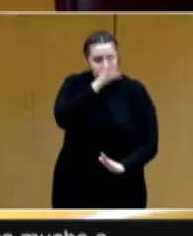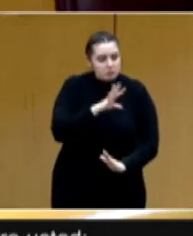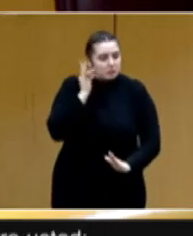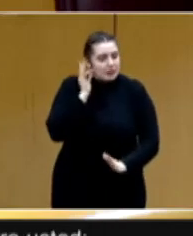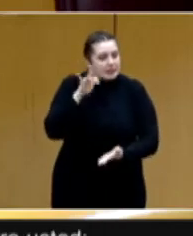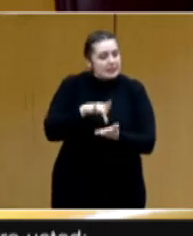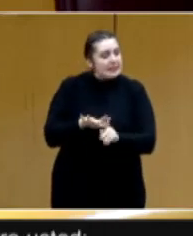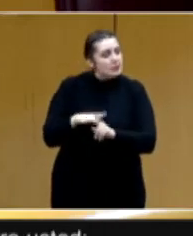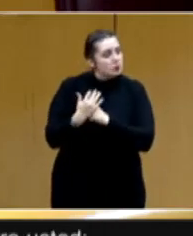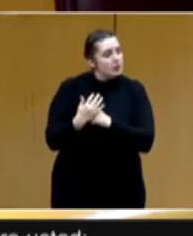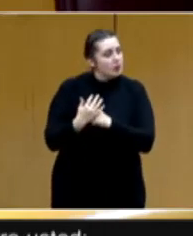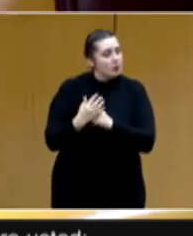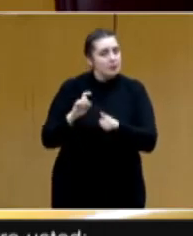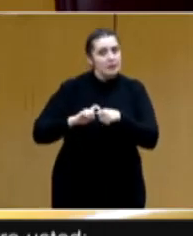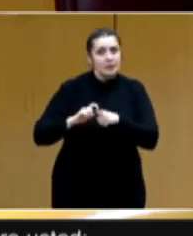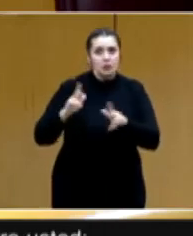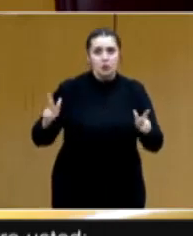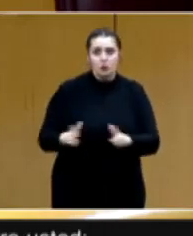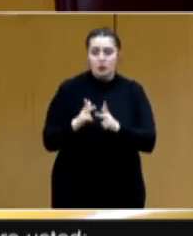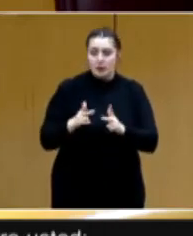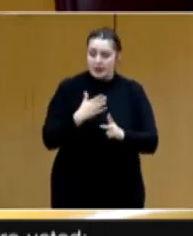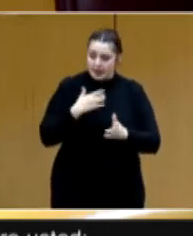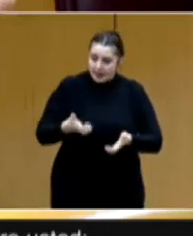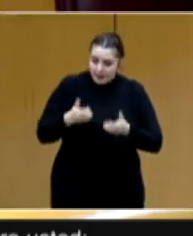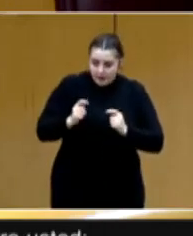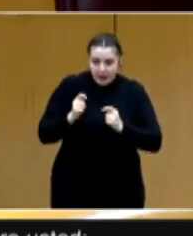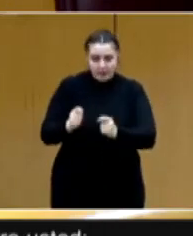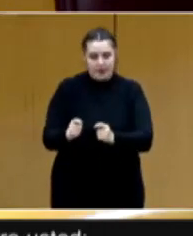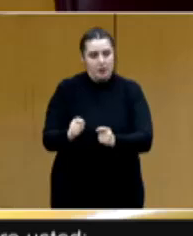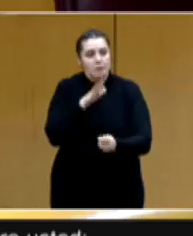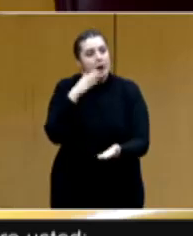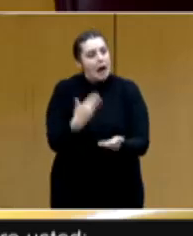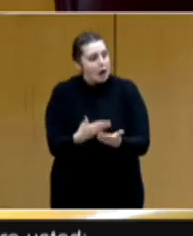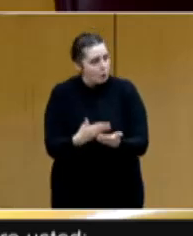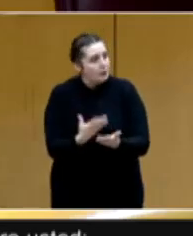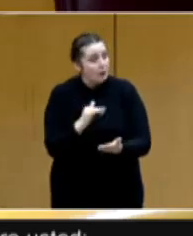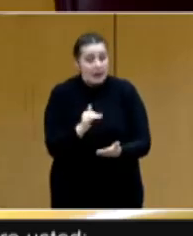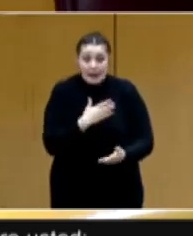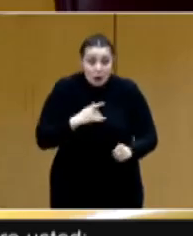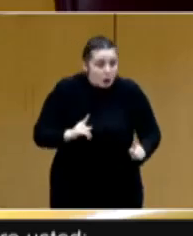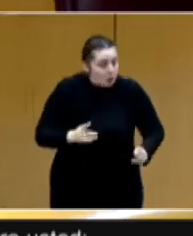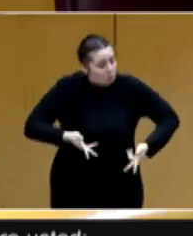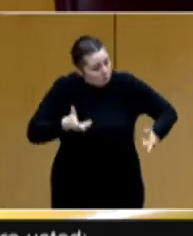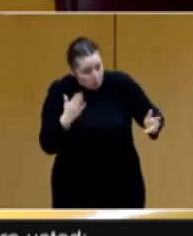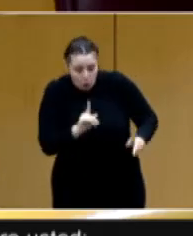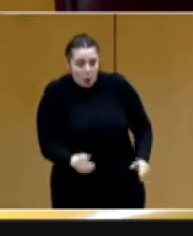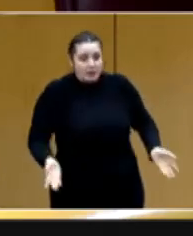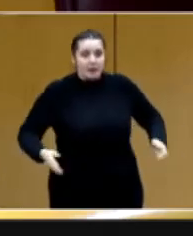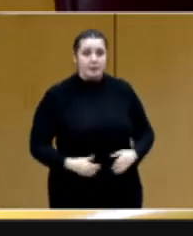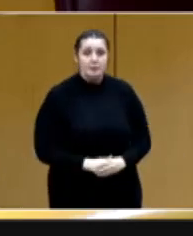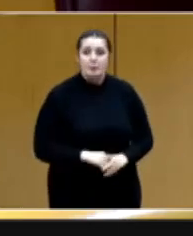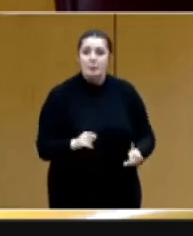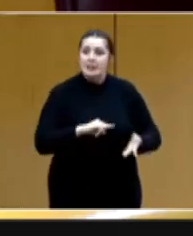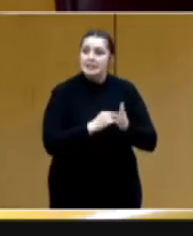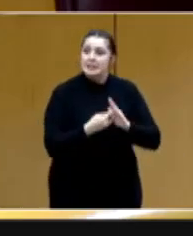de carácter especial Tiene usted de este argumento tiene usted esta institución que no lo quiere hacer no lo haga es decir Estos son sistemas de libertad